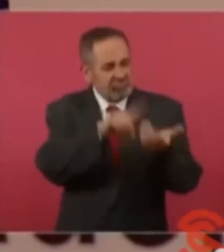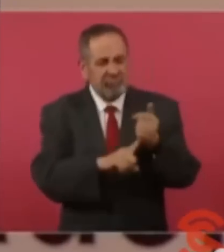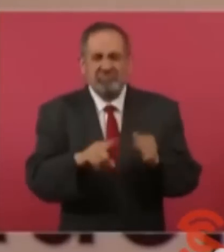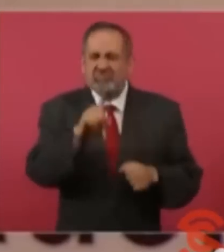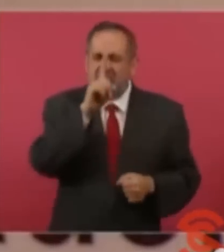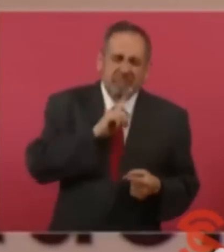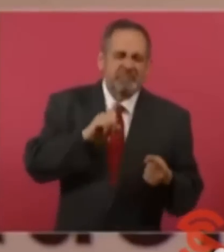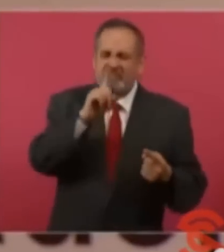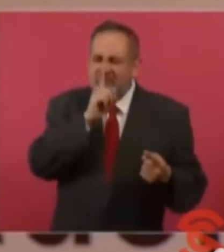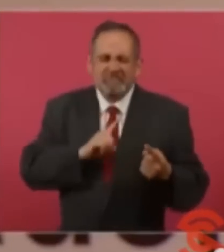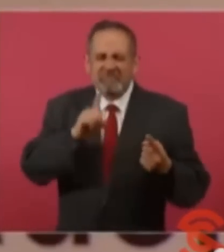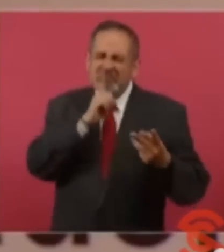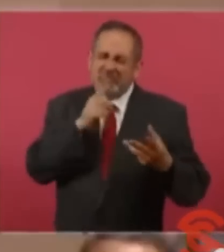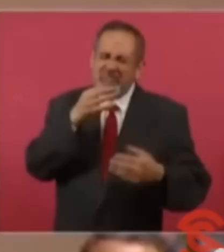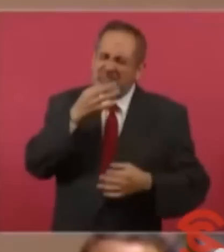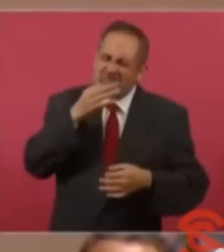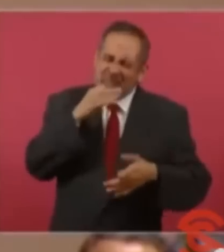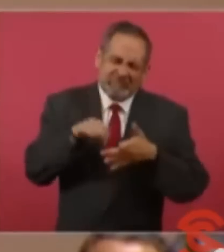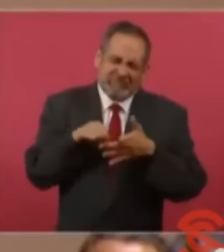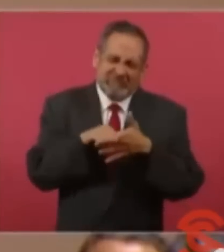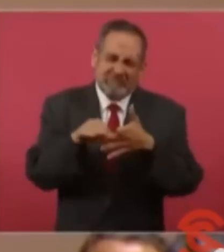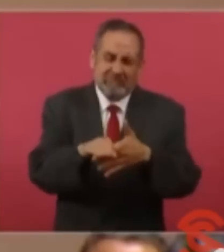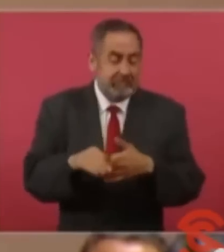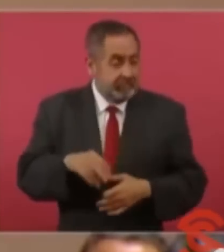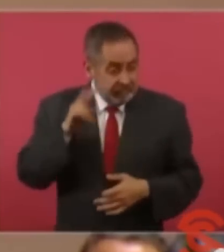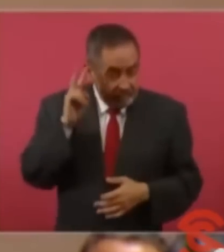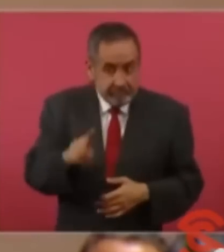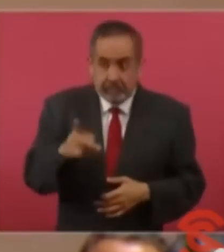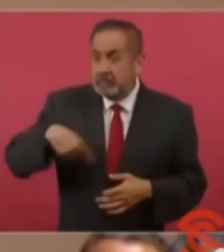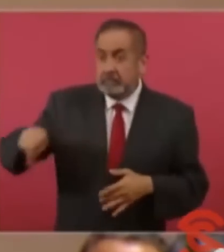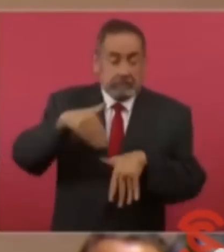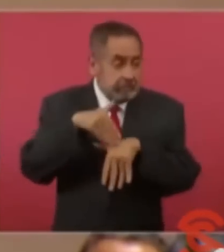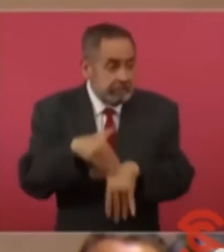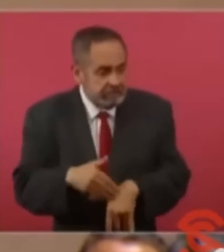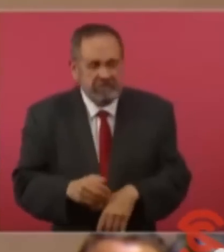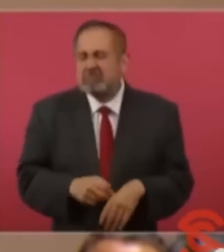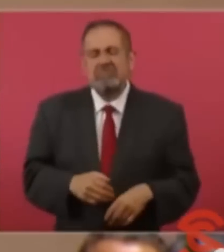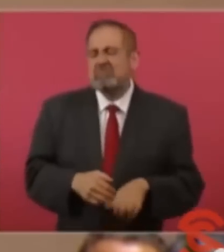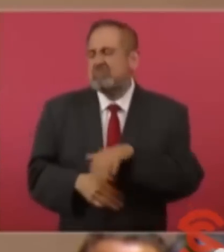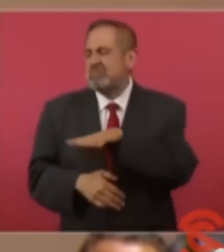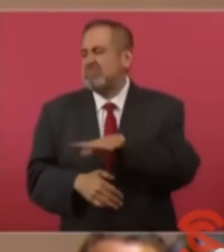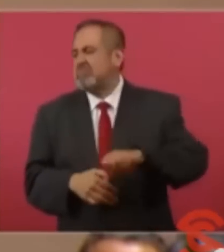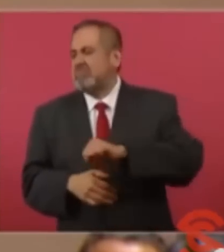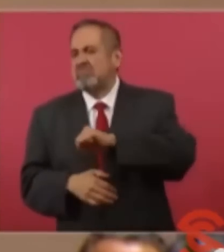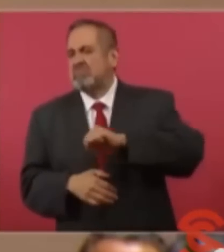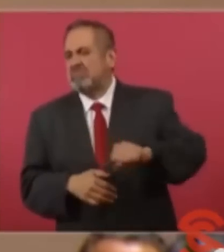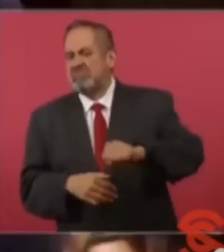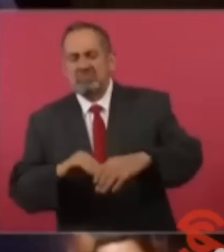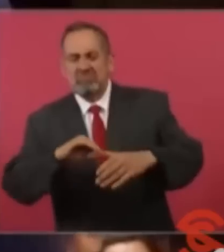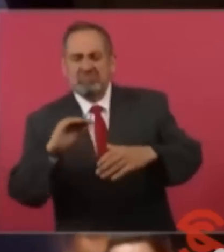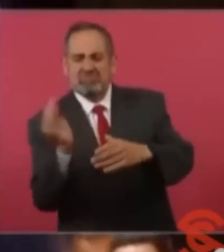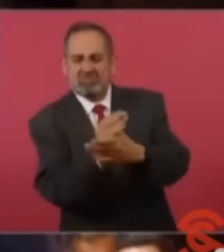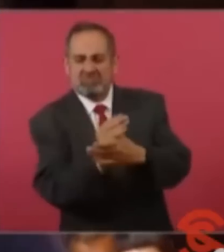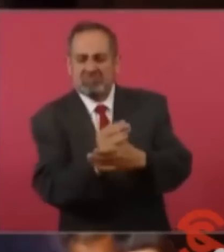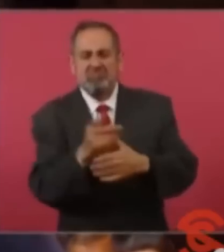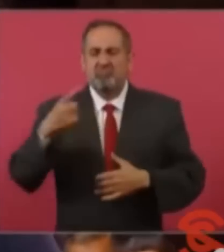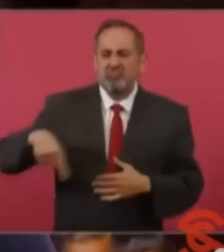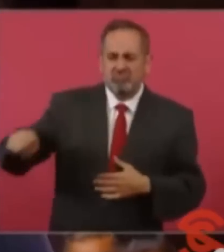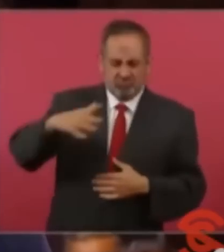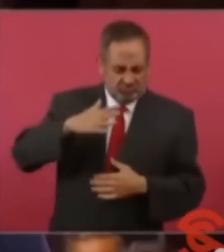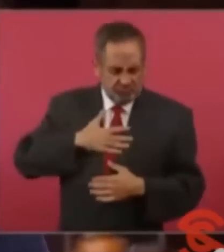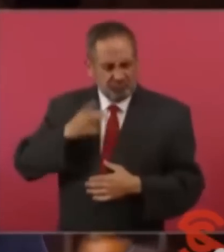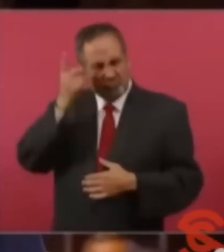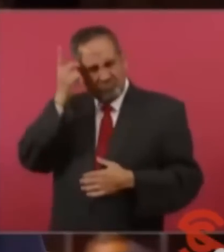minuto a minuto, pero sus efectos no hacen mella en quienes han decidido ser